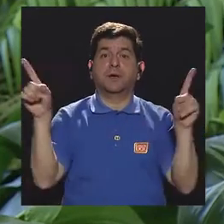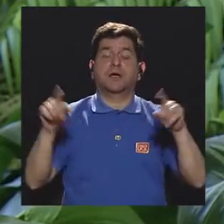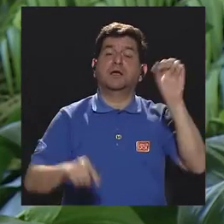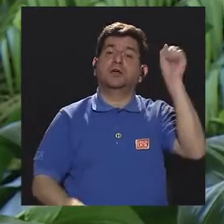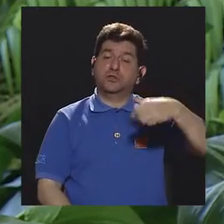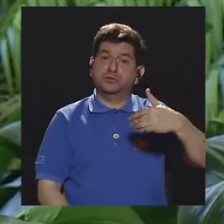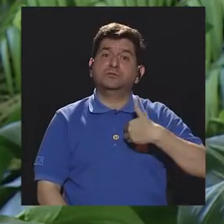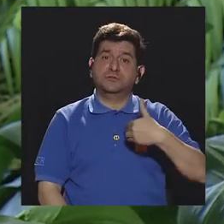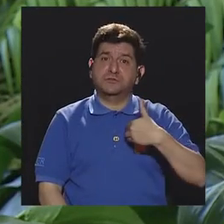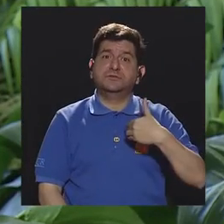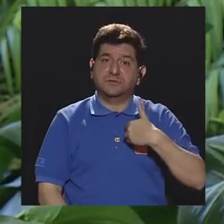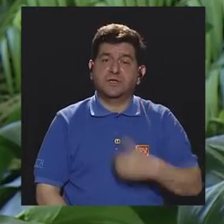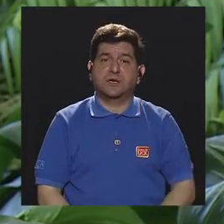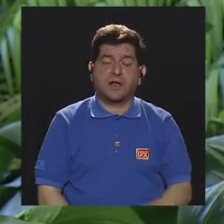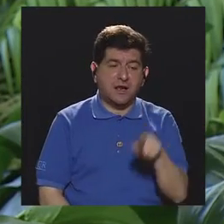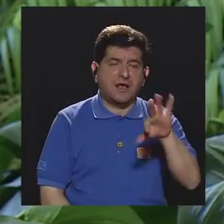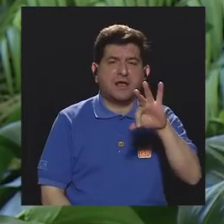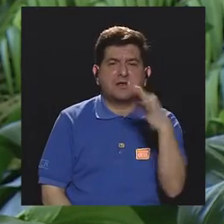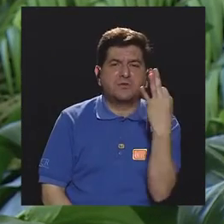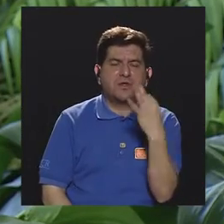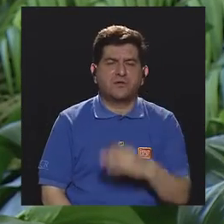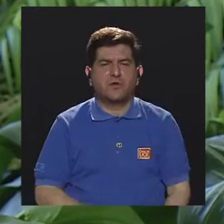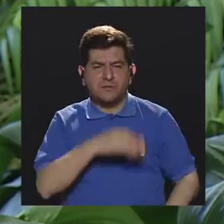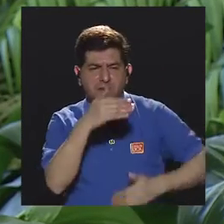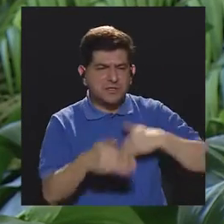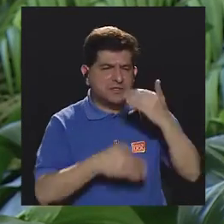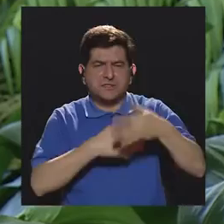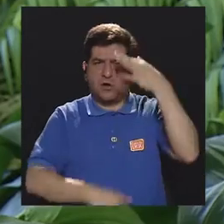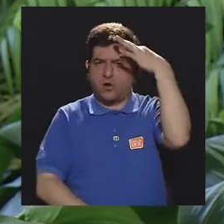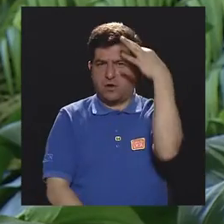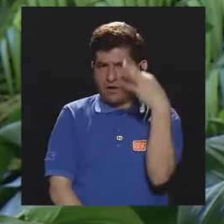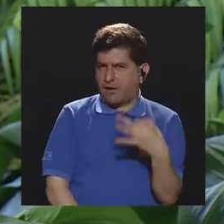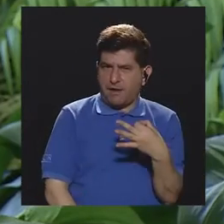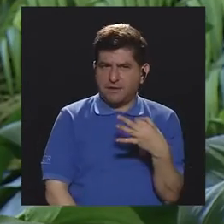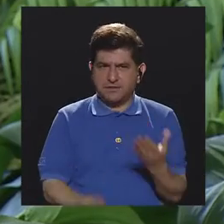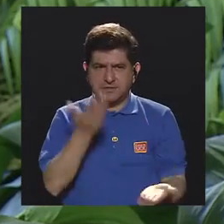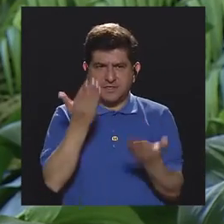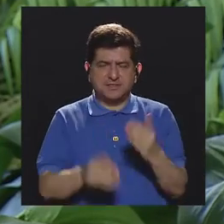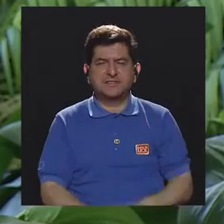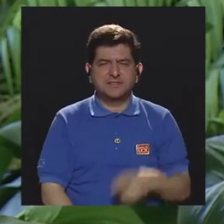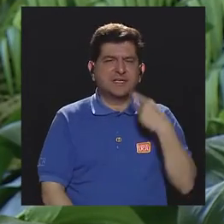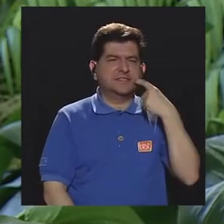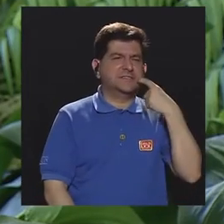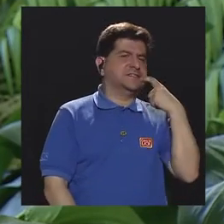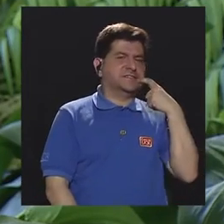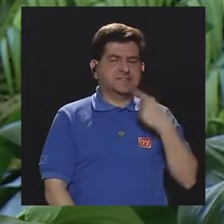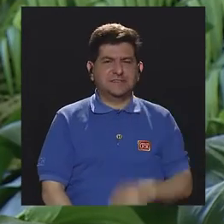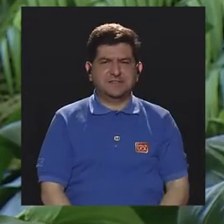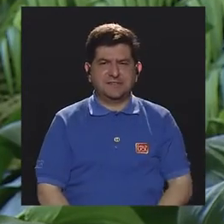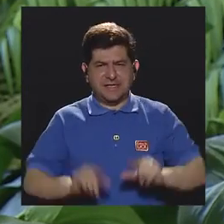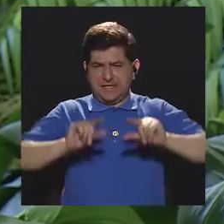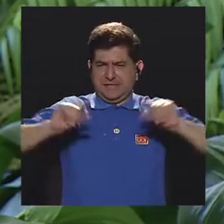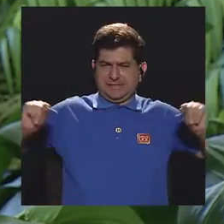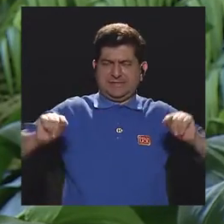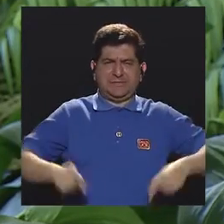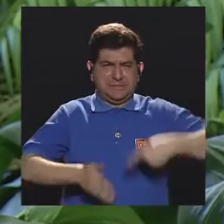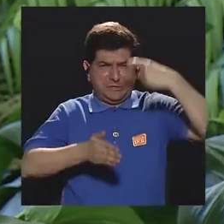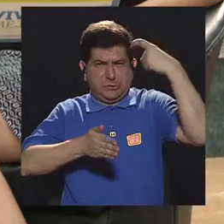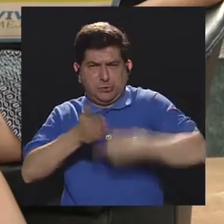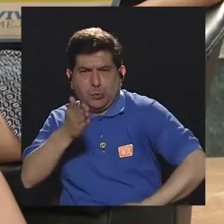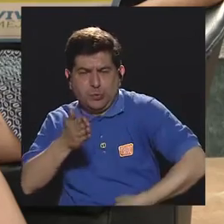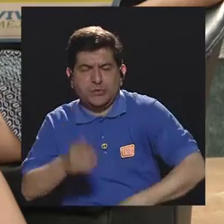pero sí van a tener esas formas de actuar, esas creencias que son muy adictivas, son extremistas,